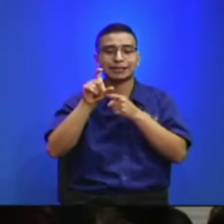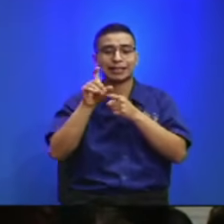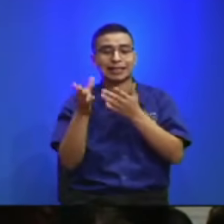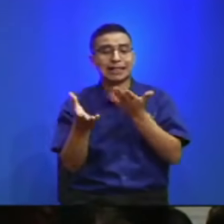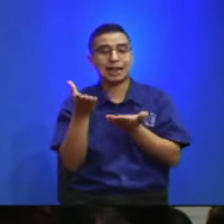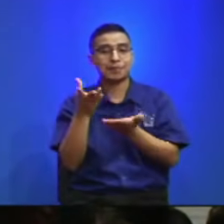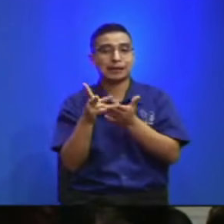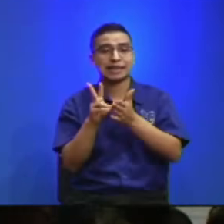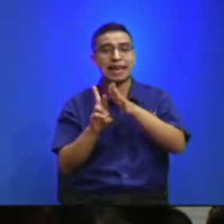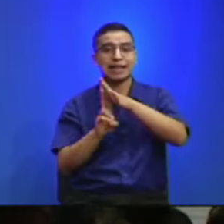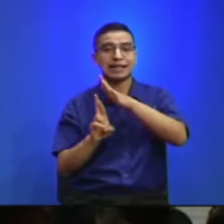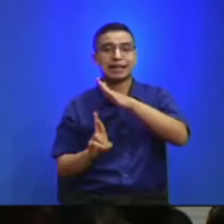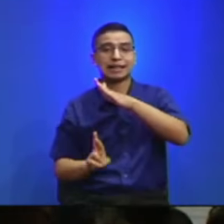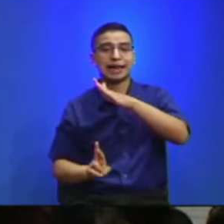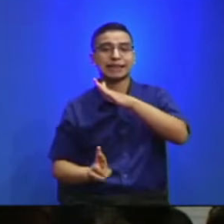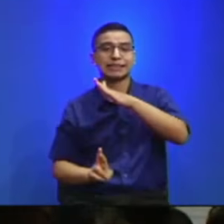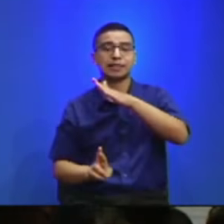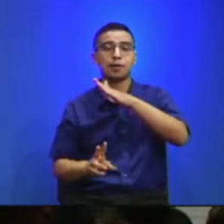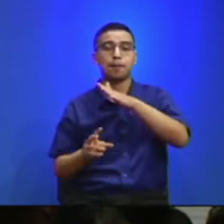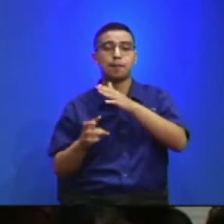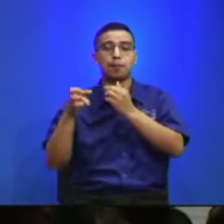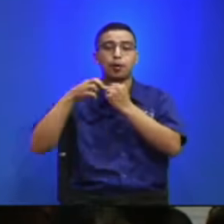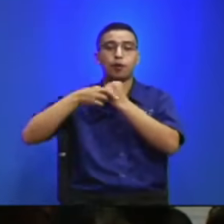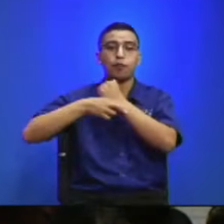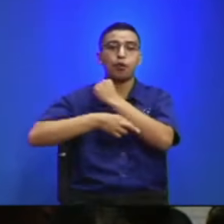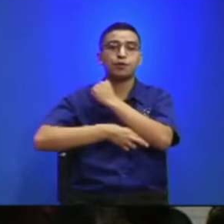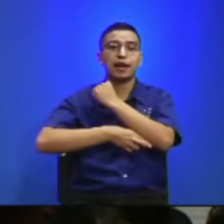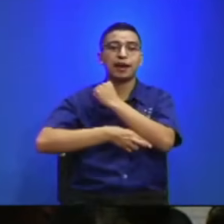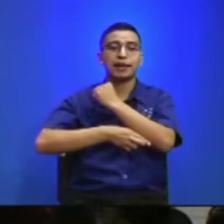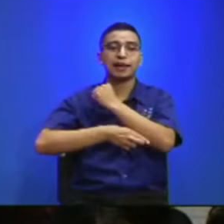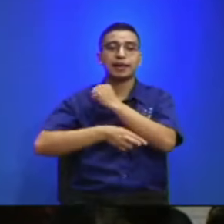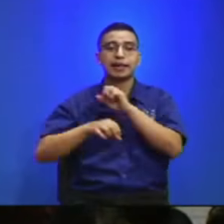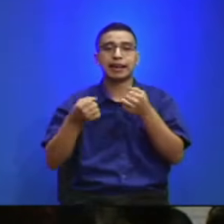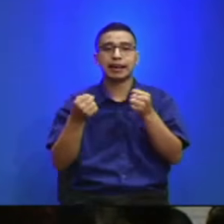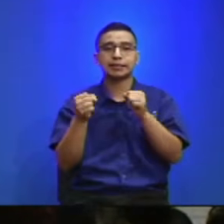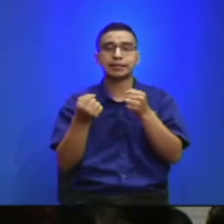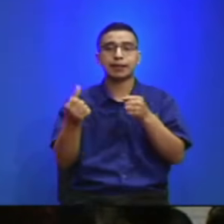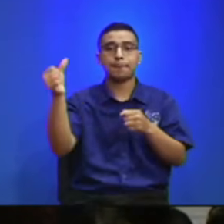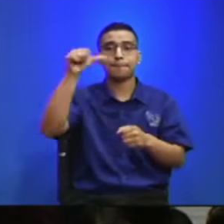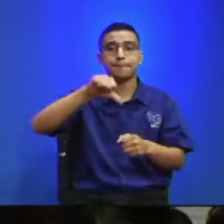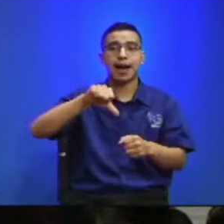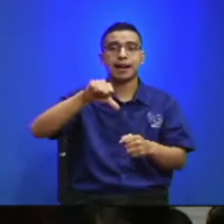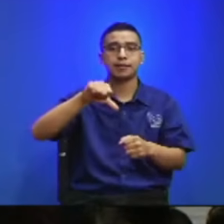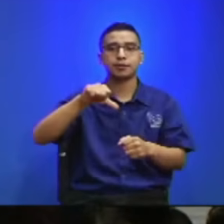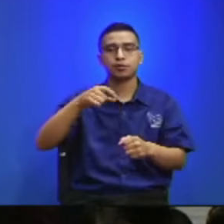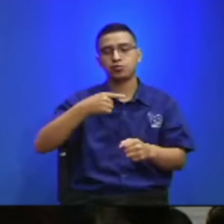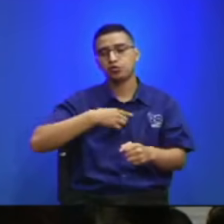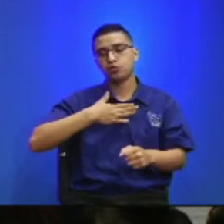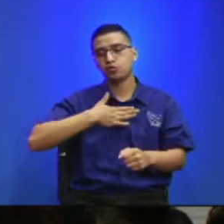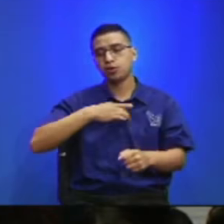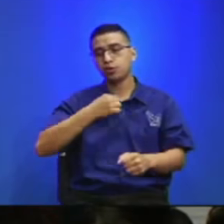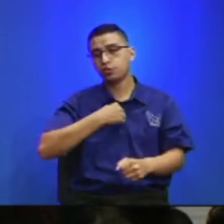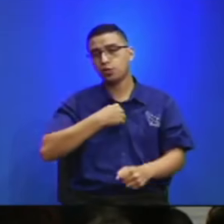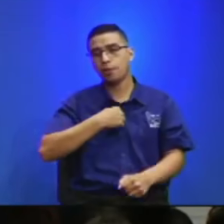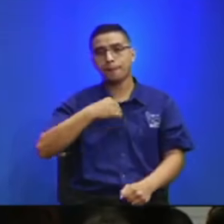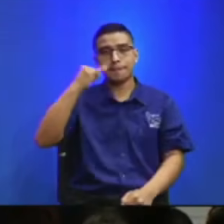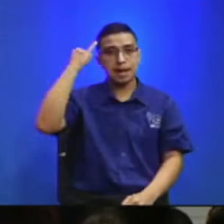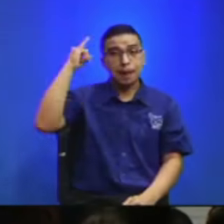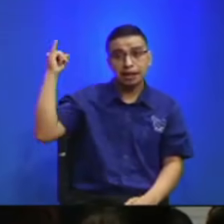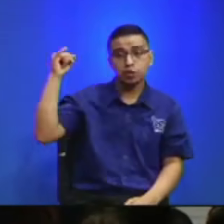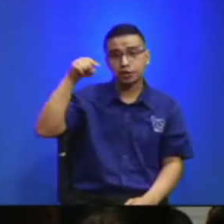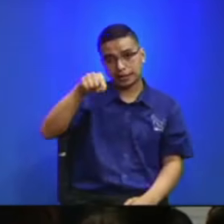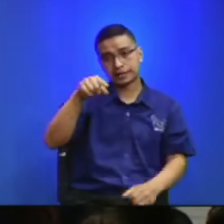tan tan profundamente que nos ha dañado ya mire es que yo me lo imagino de esta manera